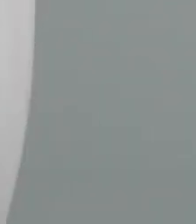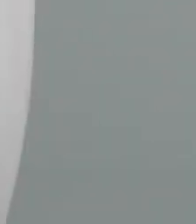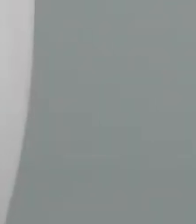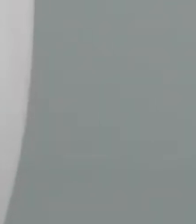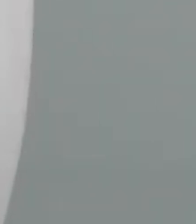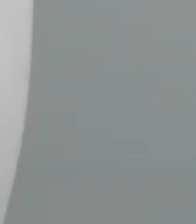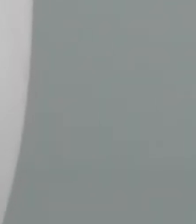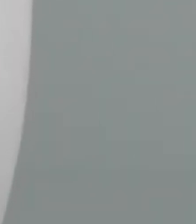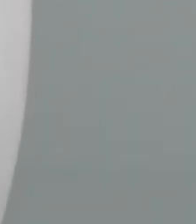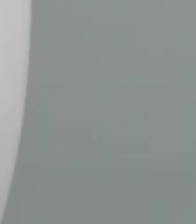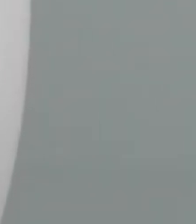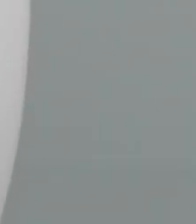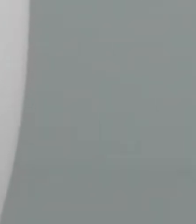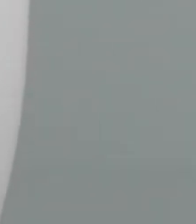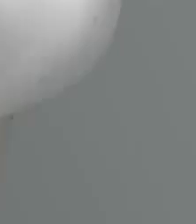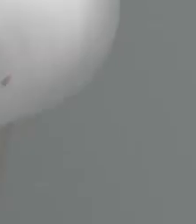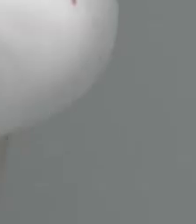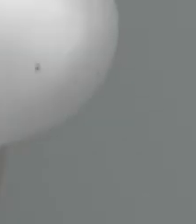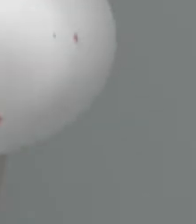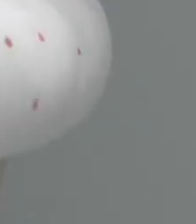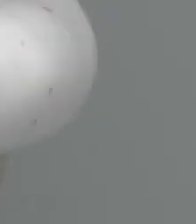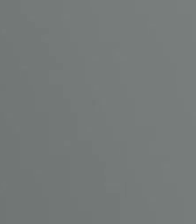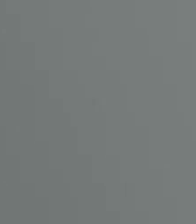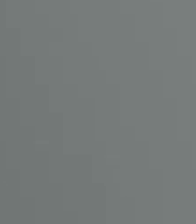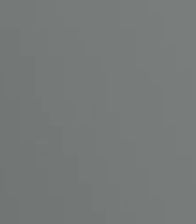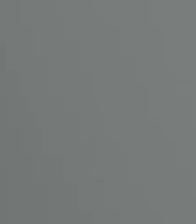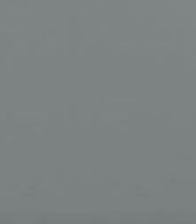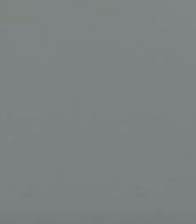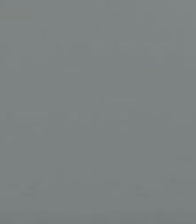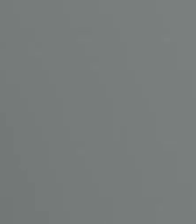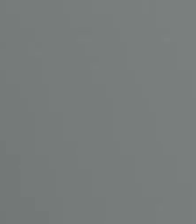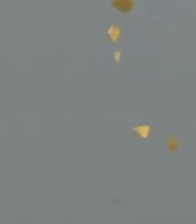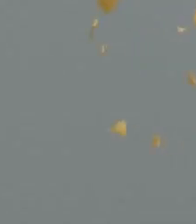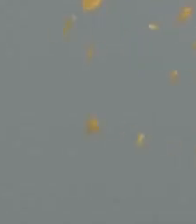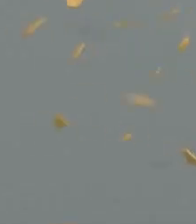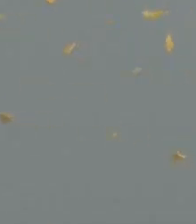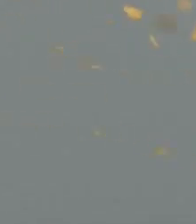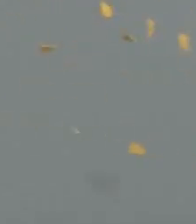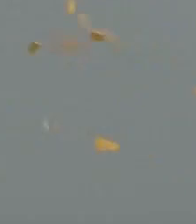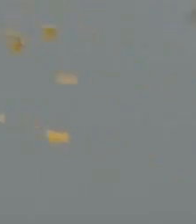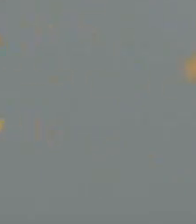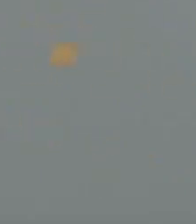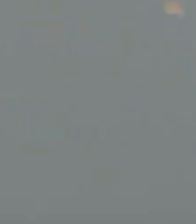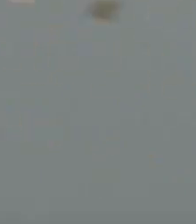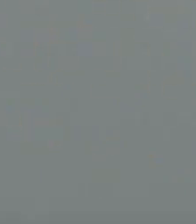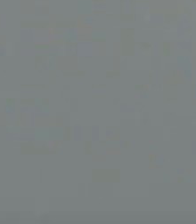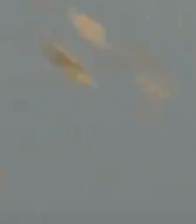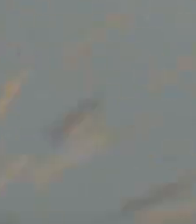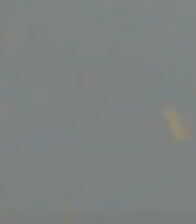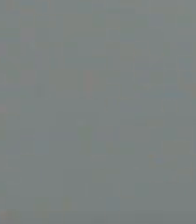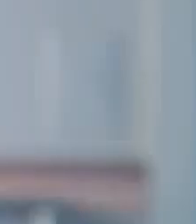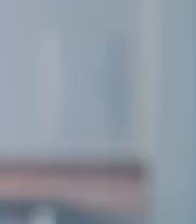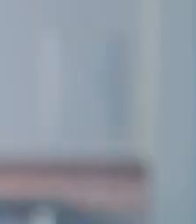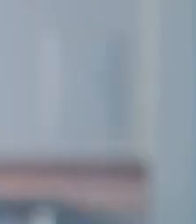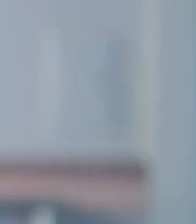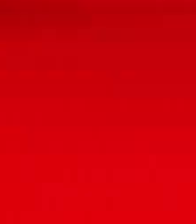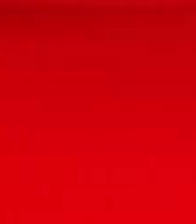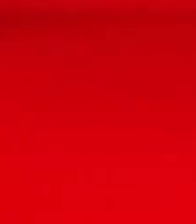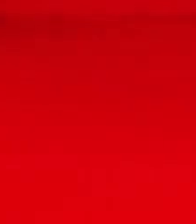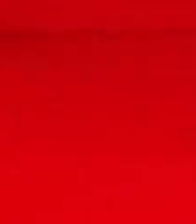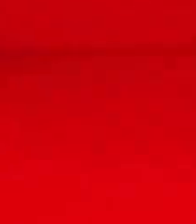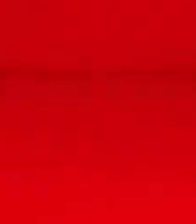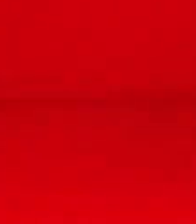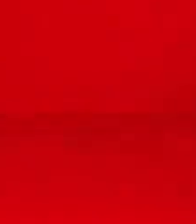antibacterial. A diferencia de otras, limpia profundamente tus dientes creando un efecto antiadhesivo que combate la formación de sarro, dándote una salud bucal